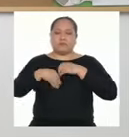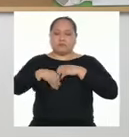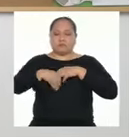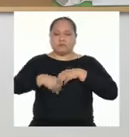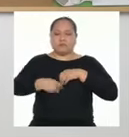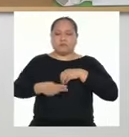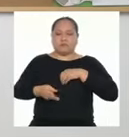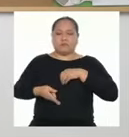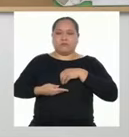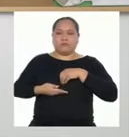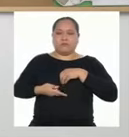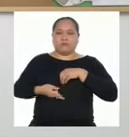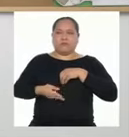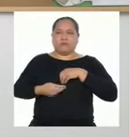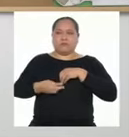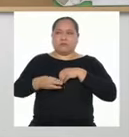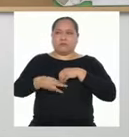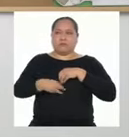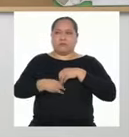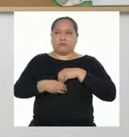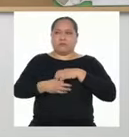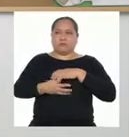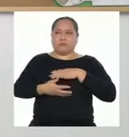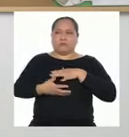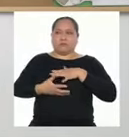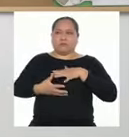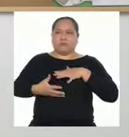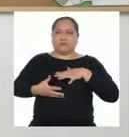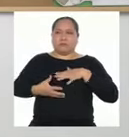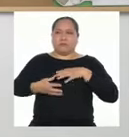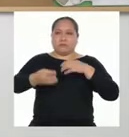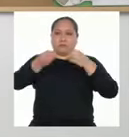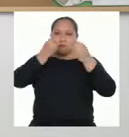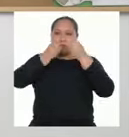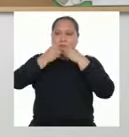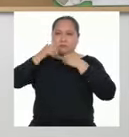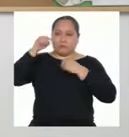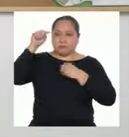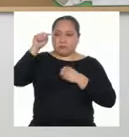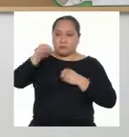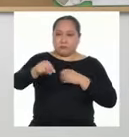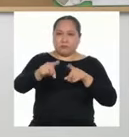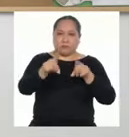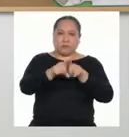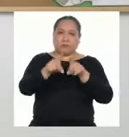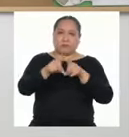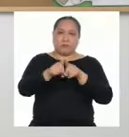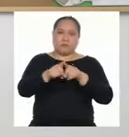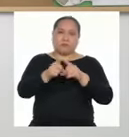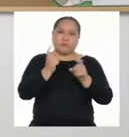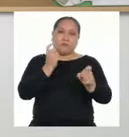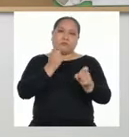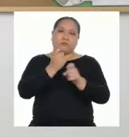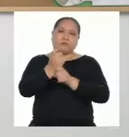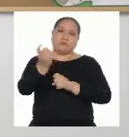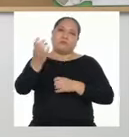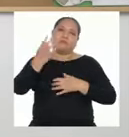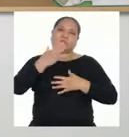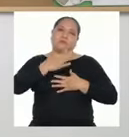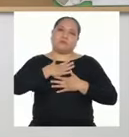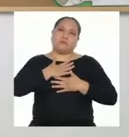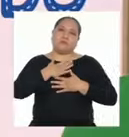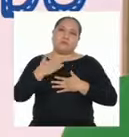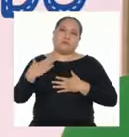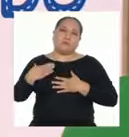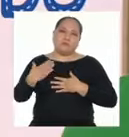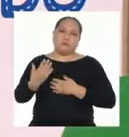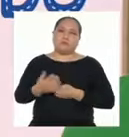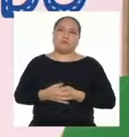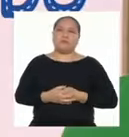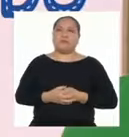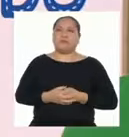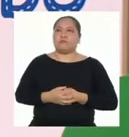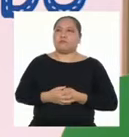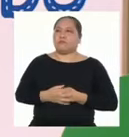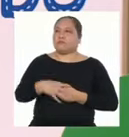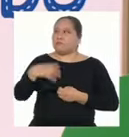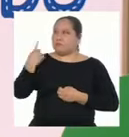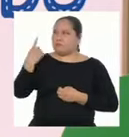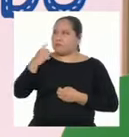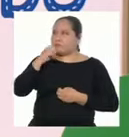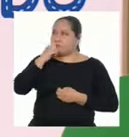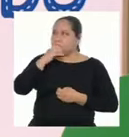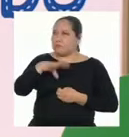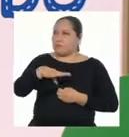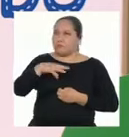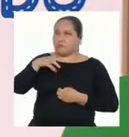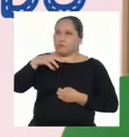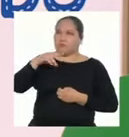sus estómagos, y si nosotros nos alimentamos de eso, también puede perjudicarnos gravemente. No solo se